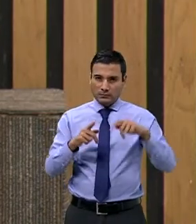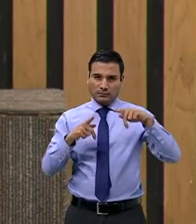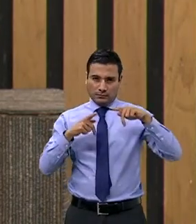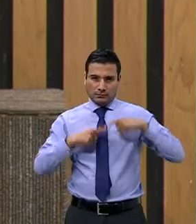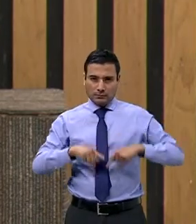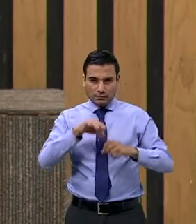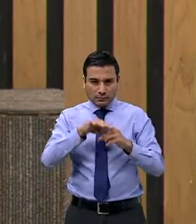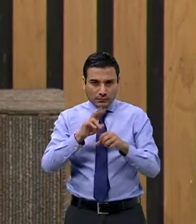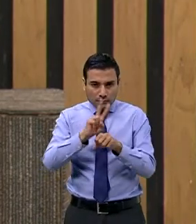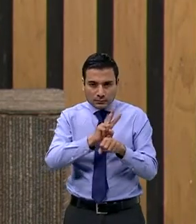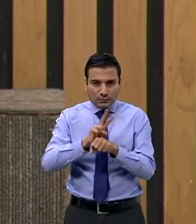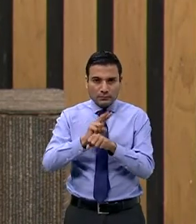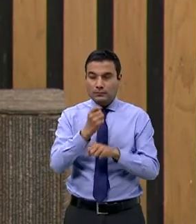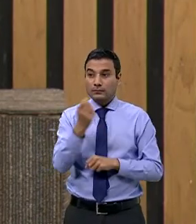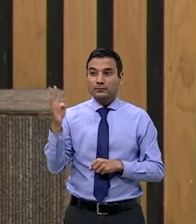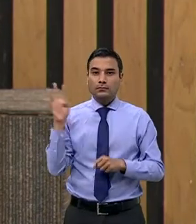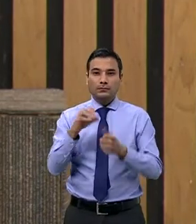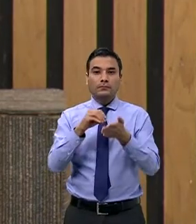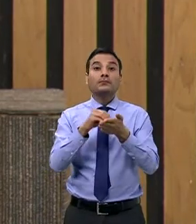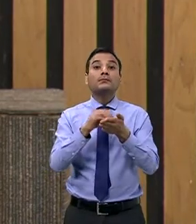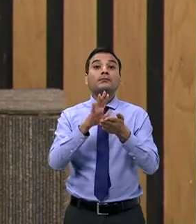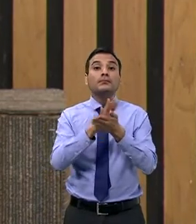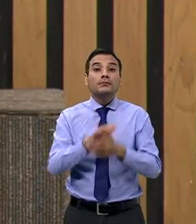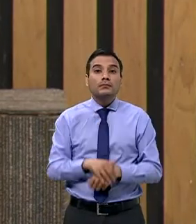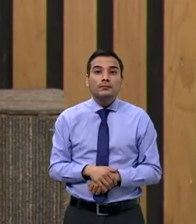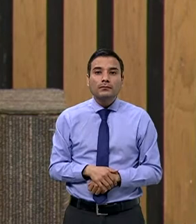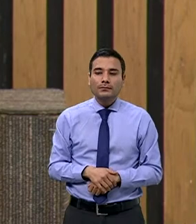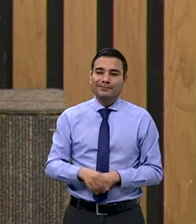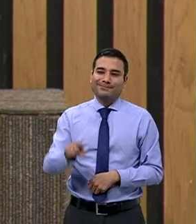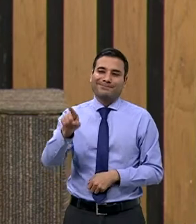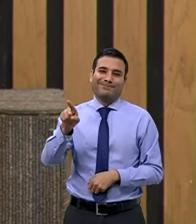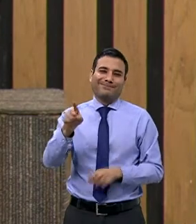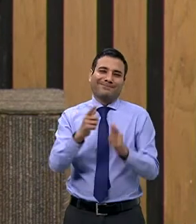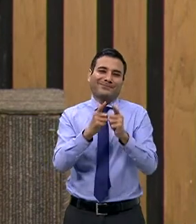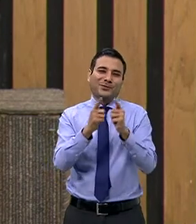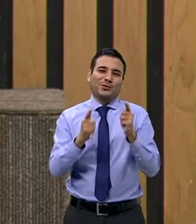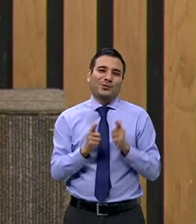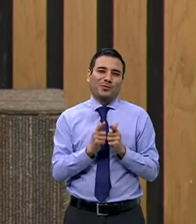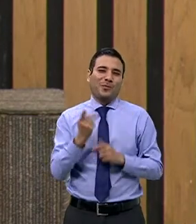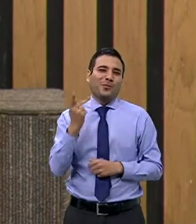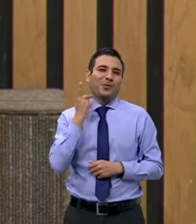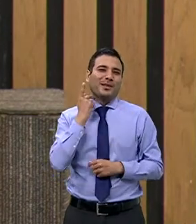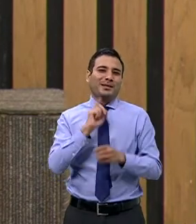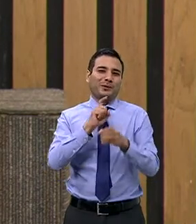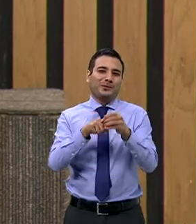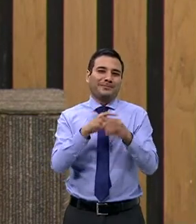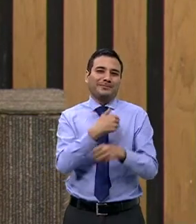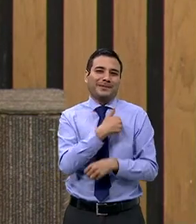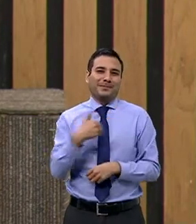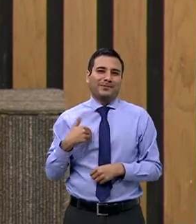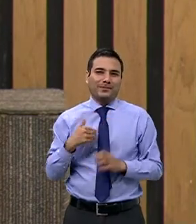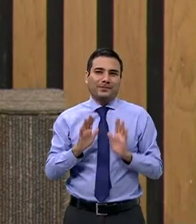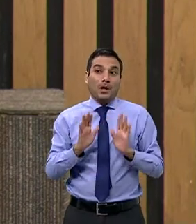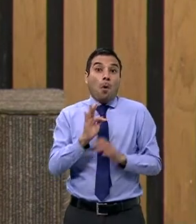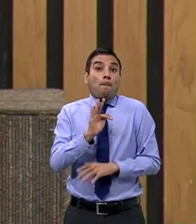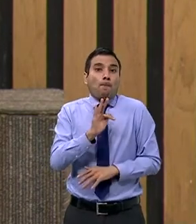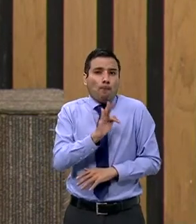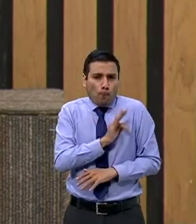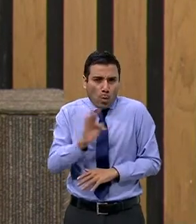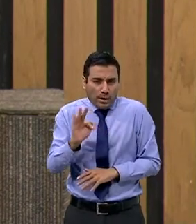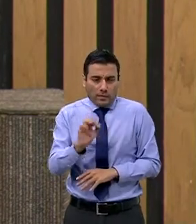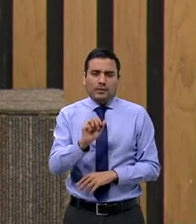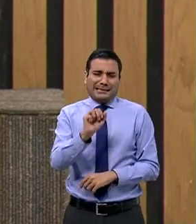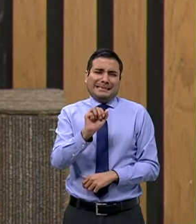electorales militantes de una fuerza política que seguramente no están impedidos para eso pero que evidentemente